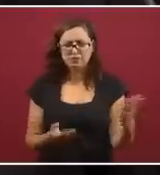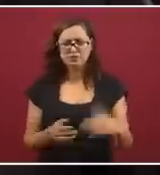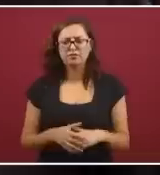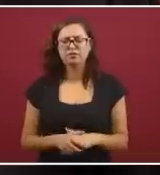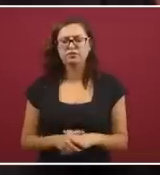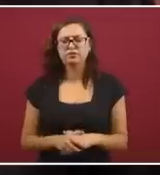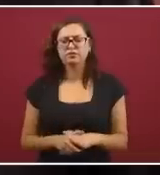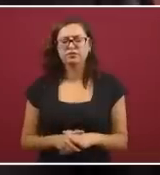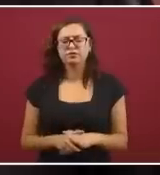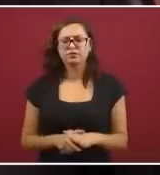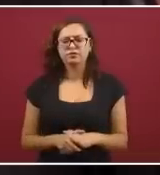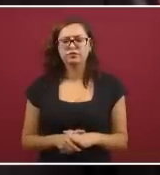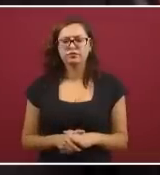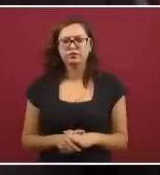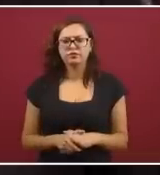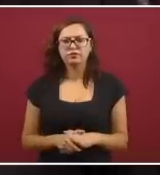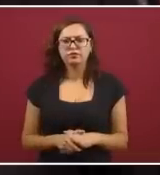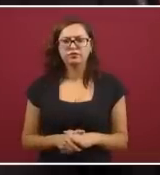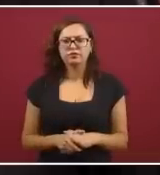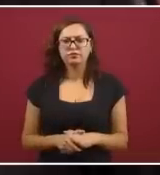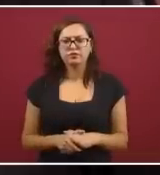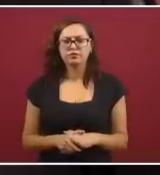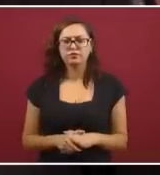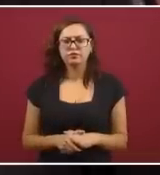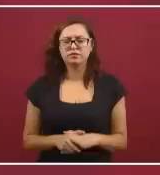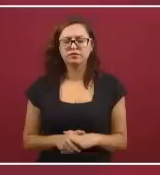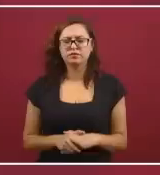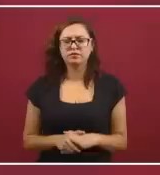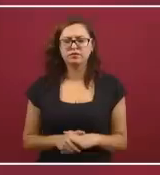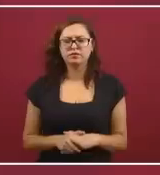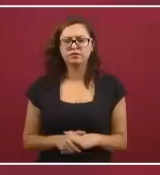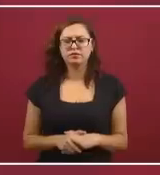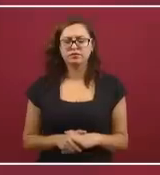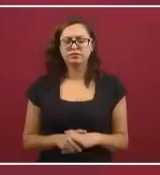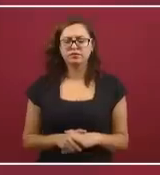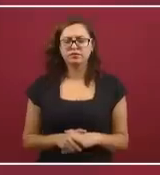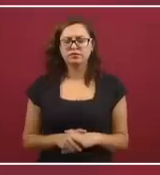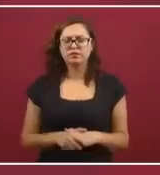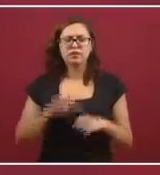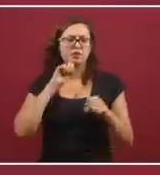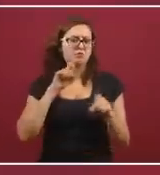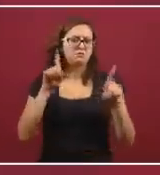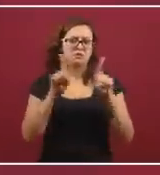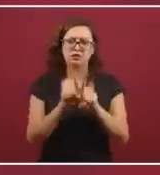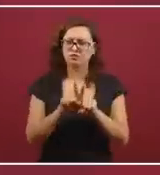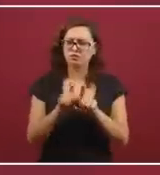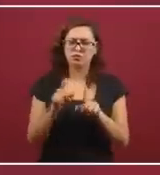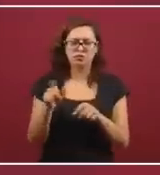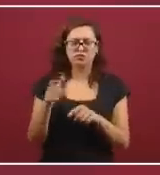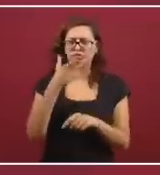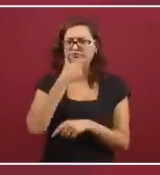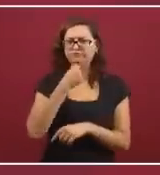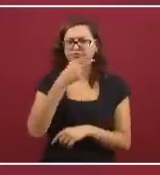y lo mismo desde luego marcelo ebrad